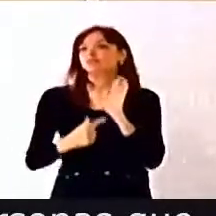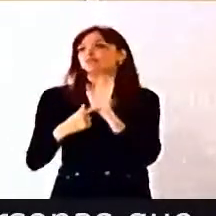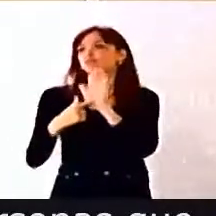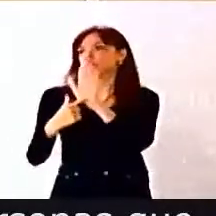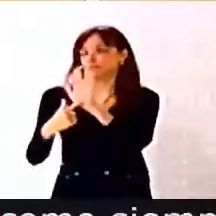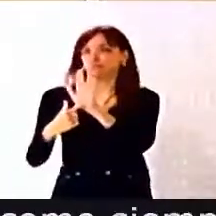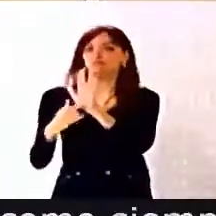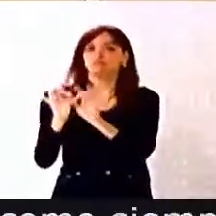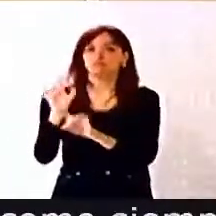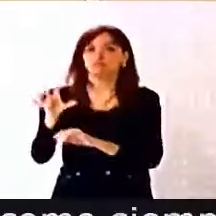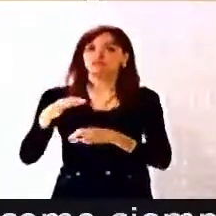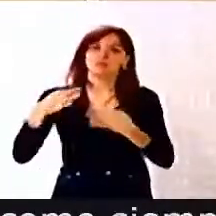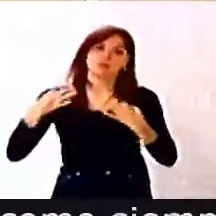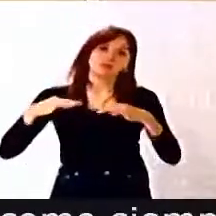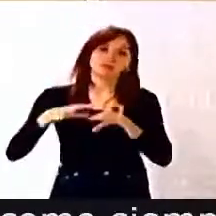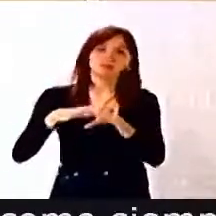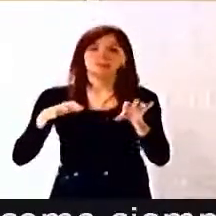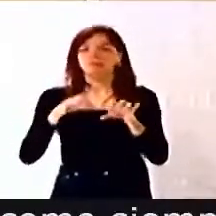personas de edad